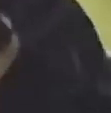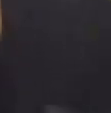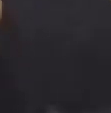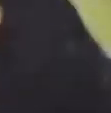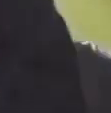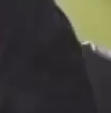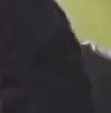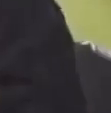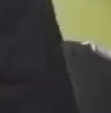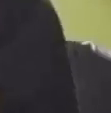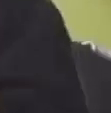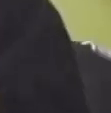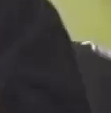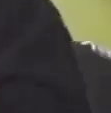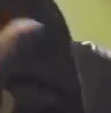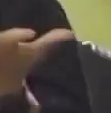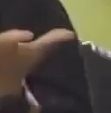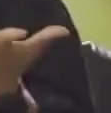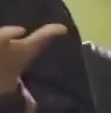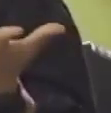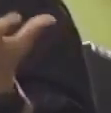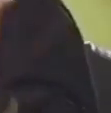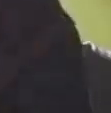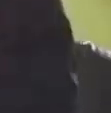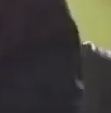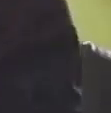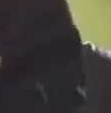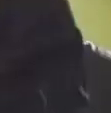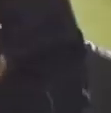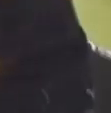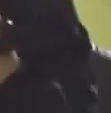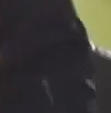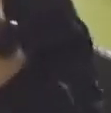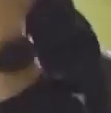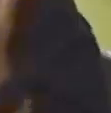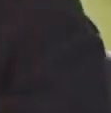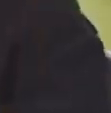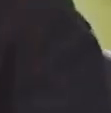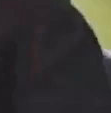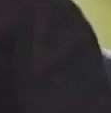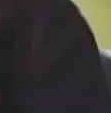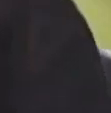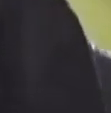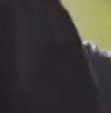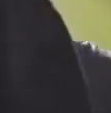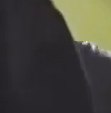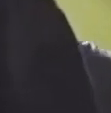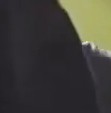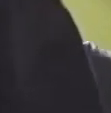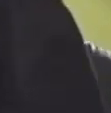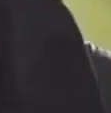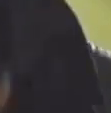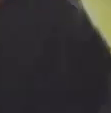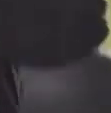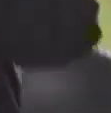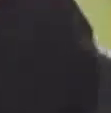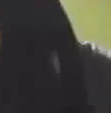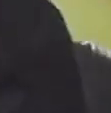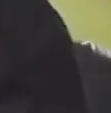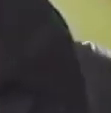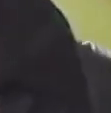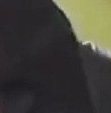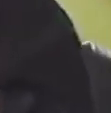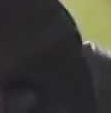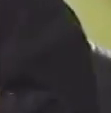puedo escuchar y no puedo hacer muchas cosas. Claro que las pueden hacer. Sigan trabajando hasta alcanzar lo que ustedes